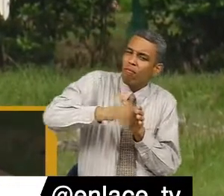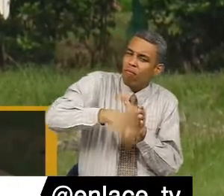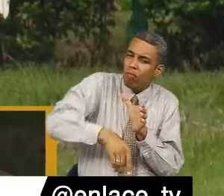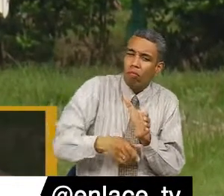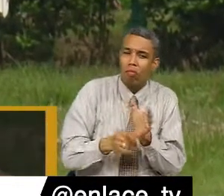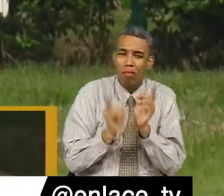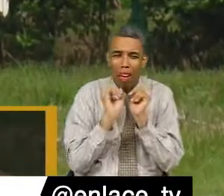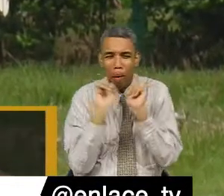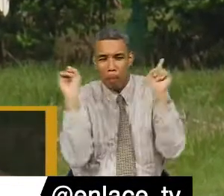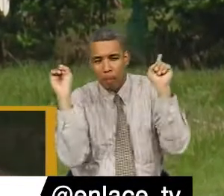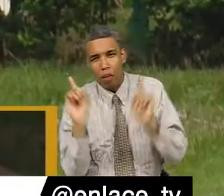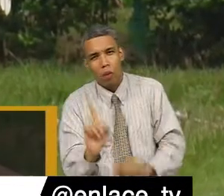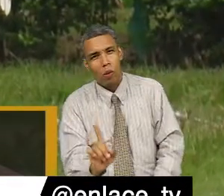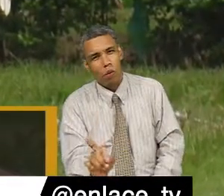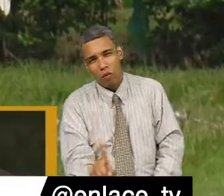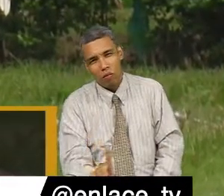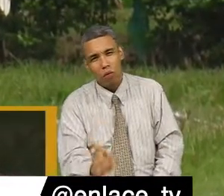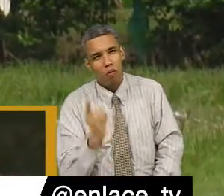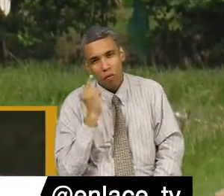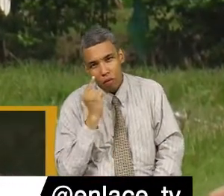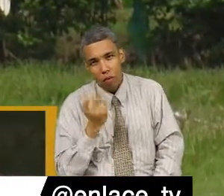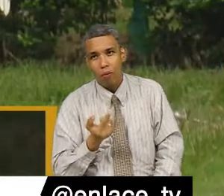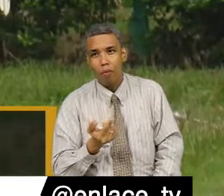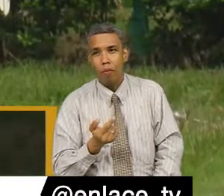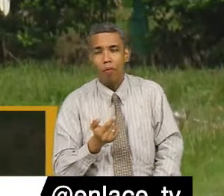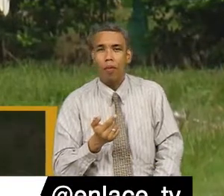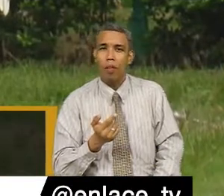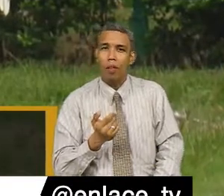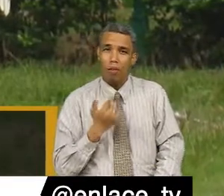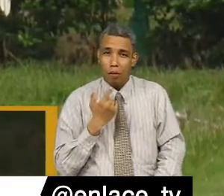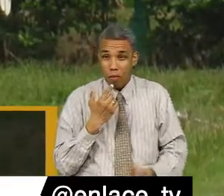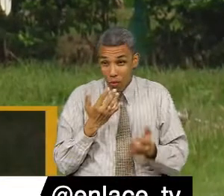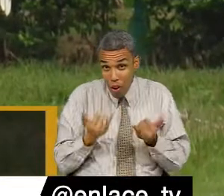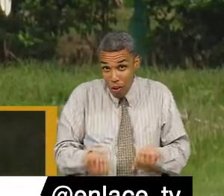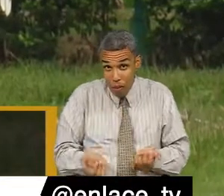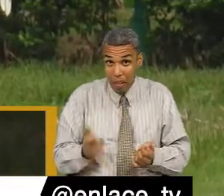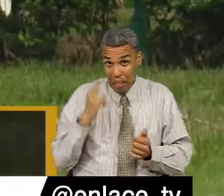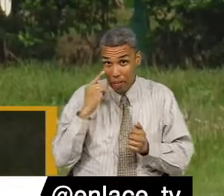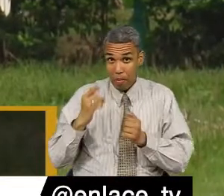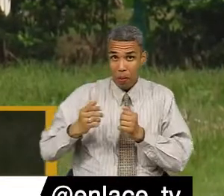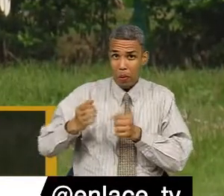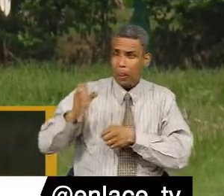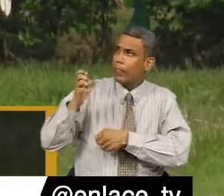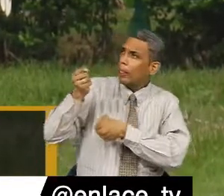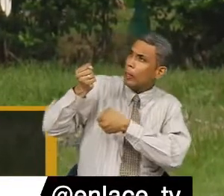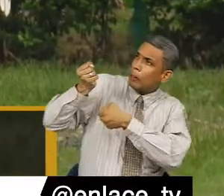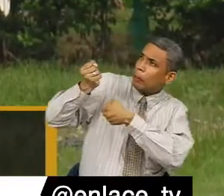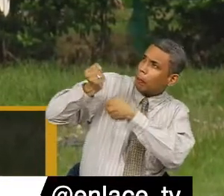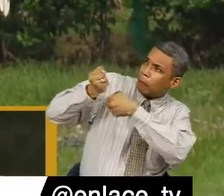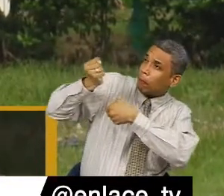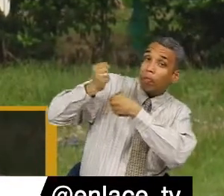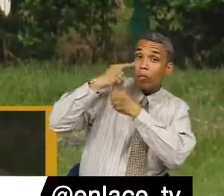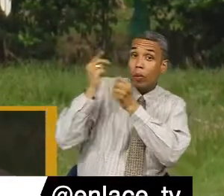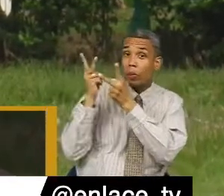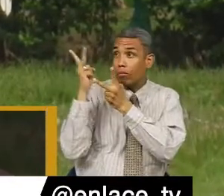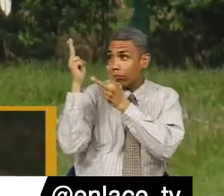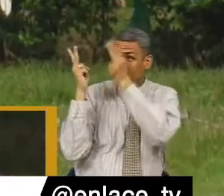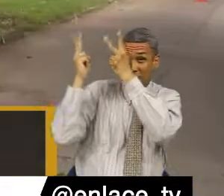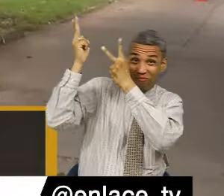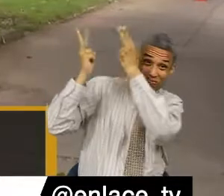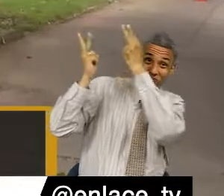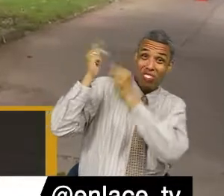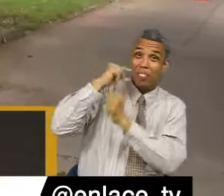Los elementos de por ejemplo, de poda que se hacen, toda esa cuestión hay que retirarlas, hay que salir a llegar al sitio